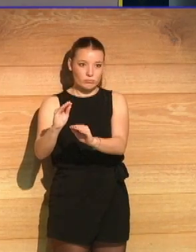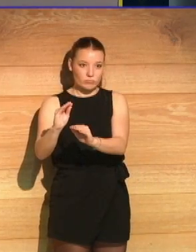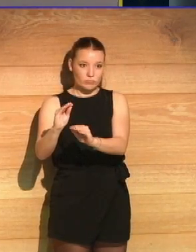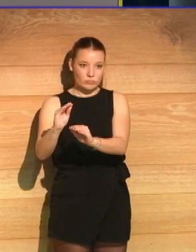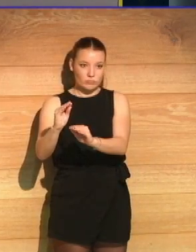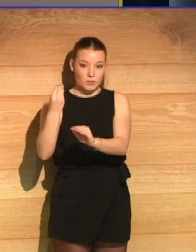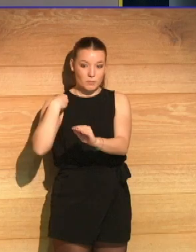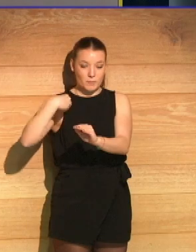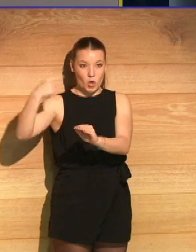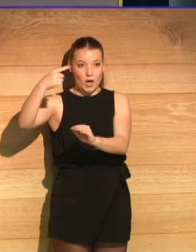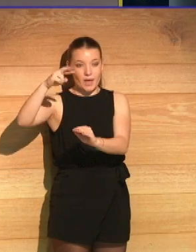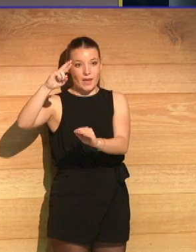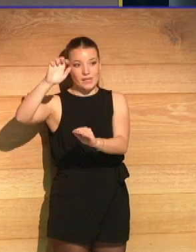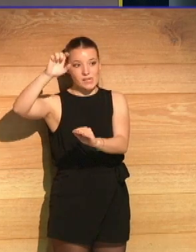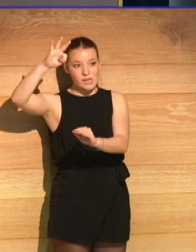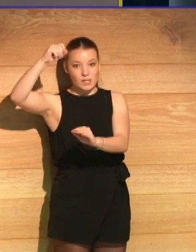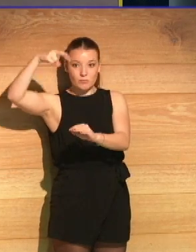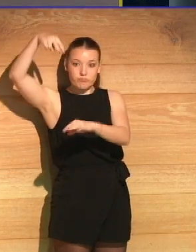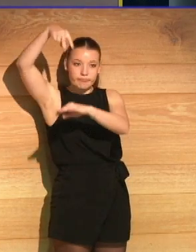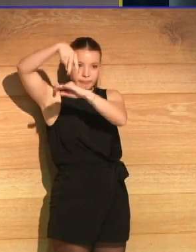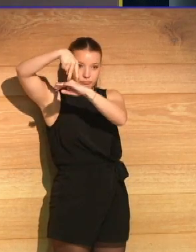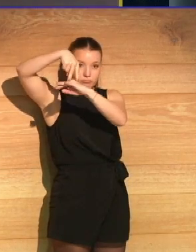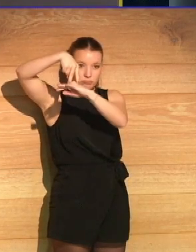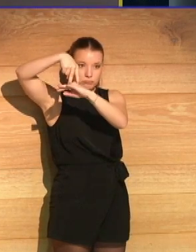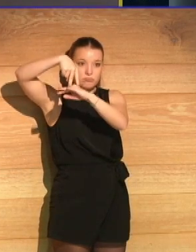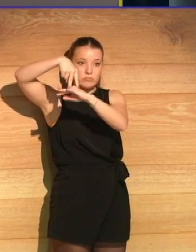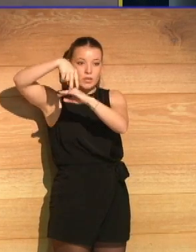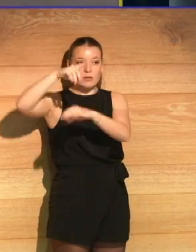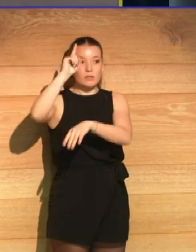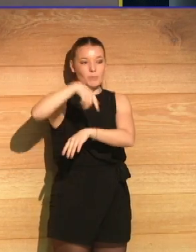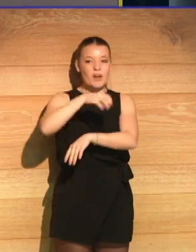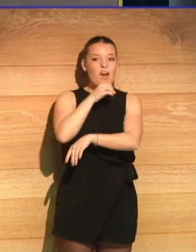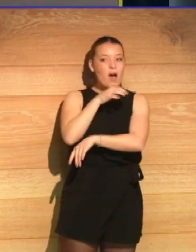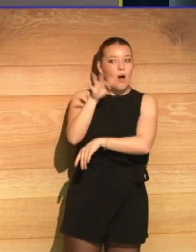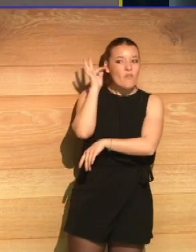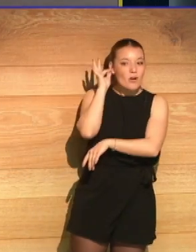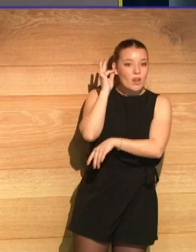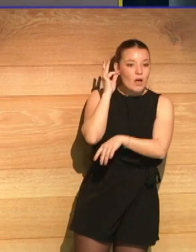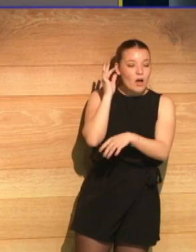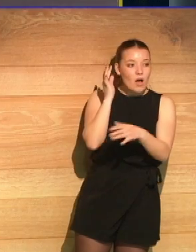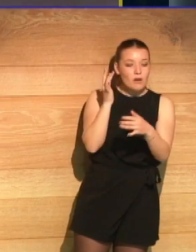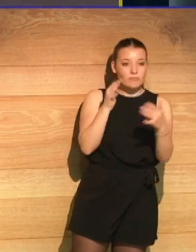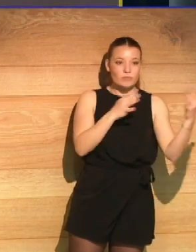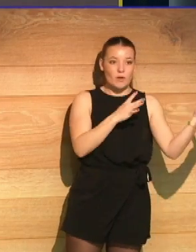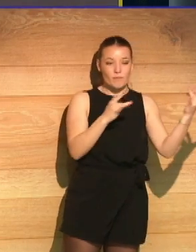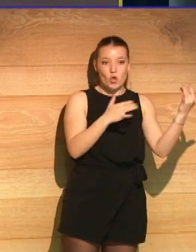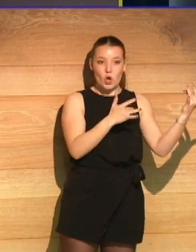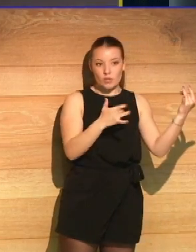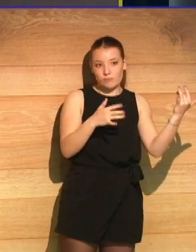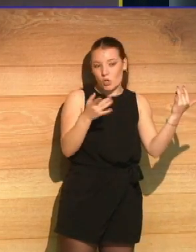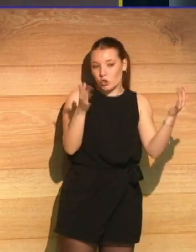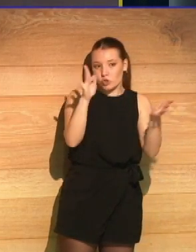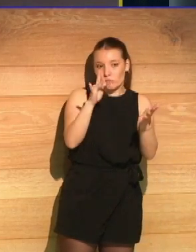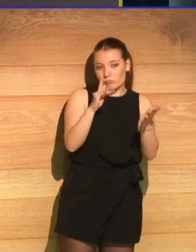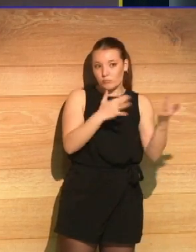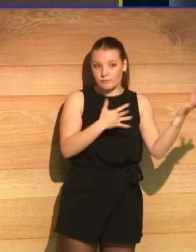Greta Thunberg está arriba, y hay un taxista y una abuela que está tocando durante el cuarentena su violín por una ventana